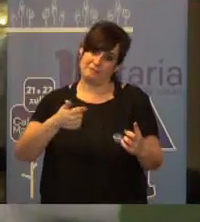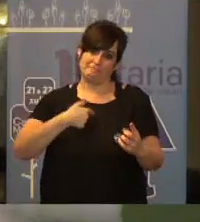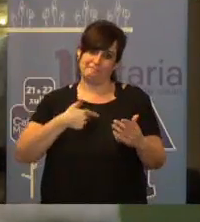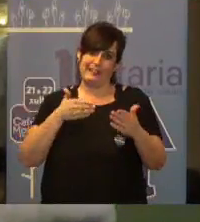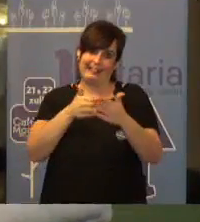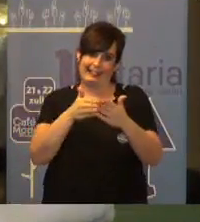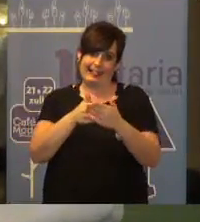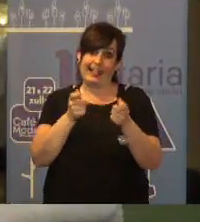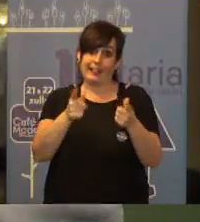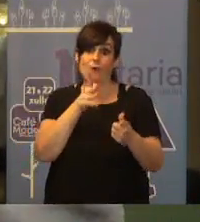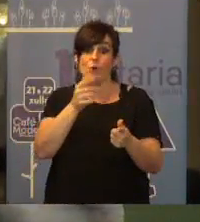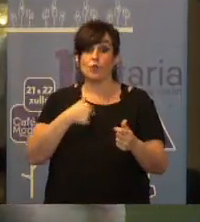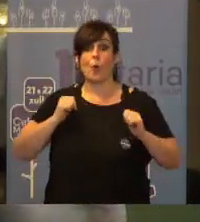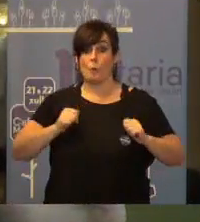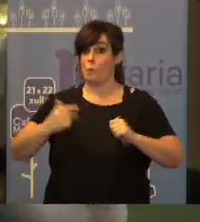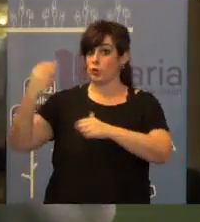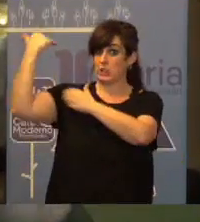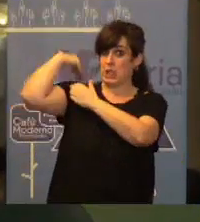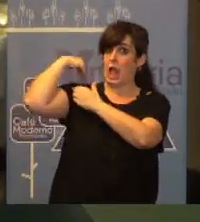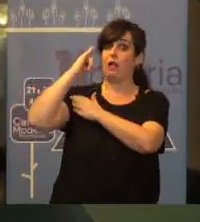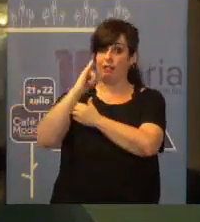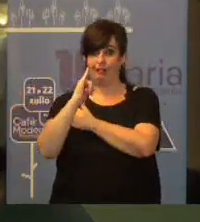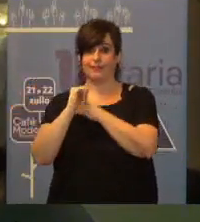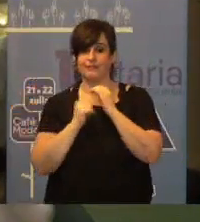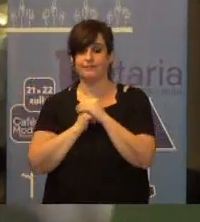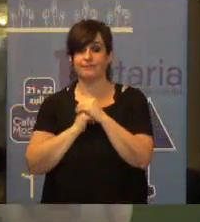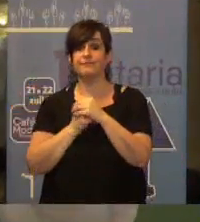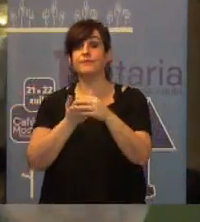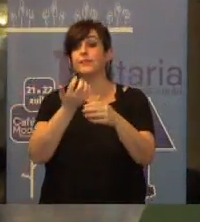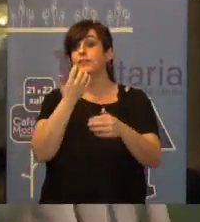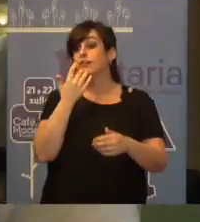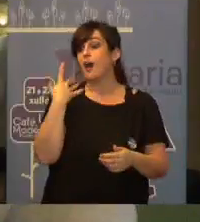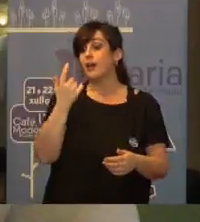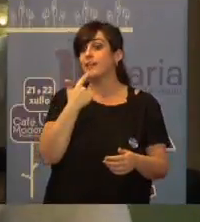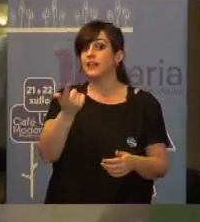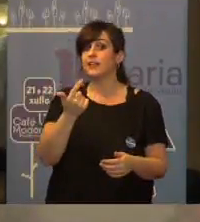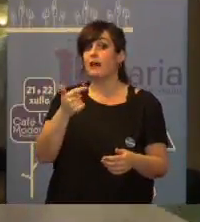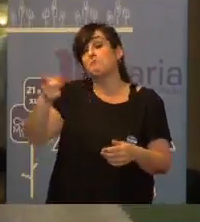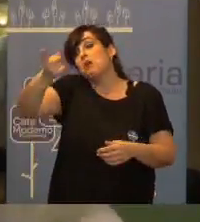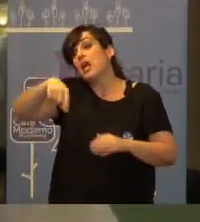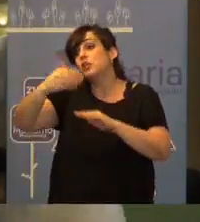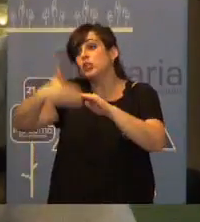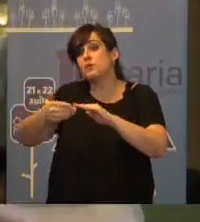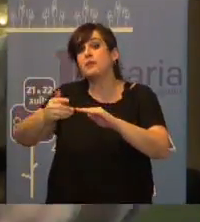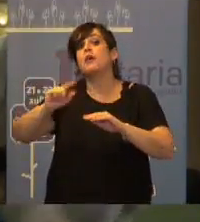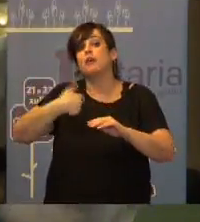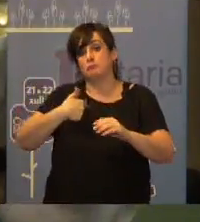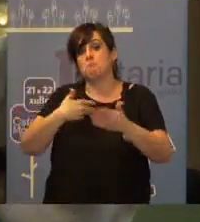teño unha mochila, non? Decía a Victoria que poñan eles o marco e despois eu movo, non?